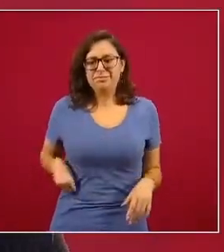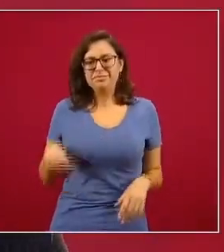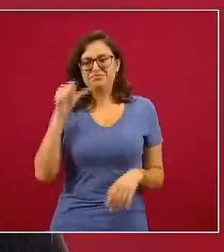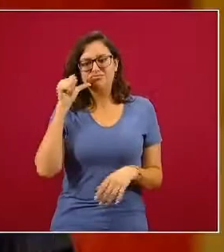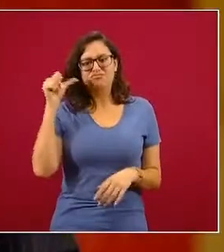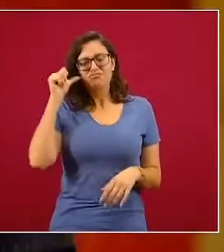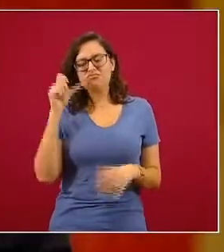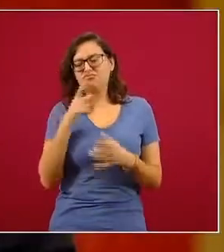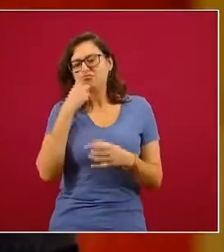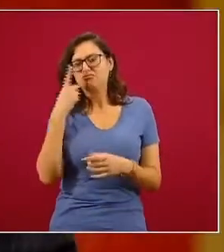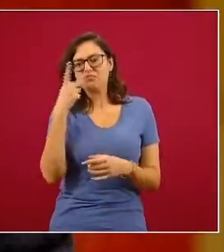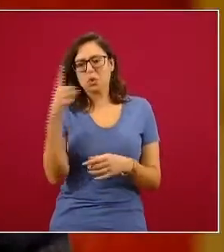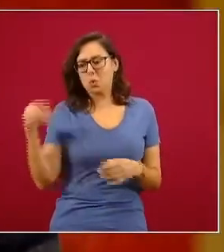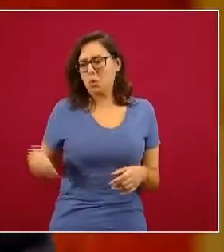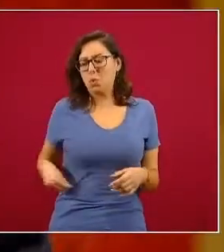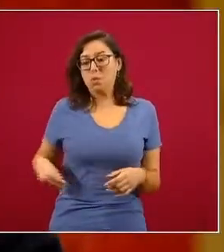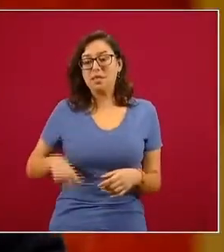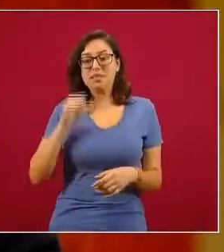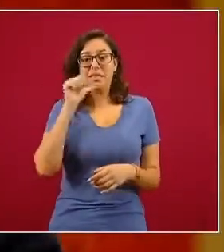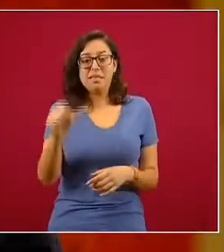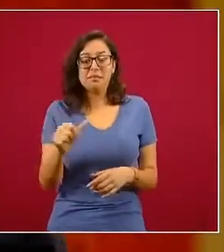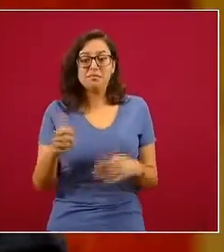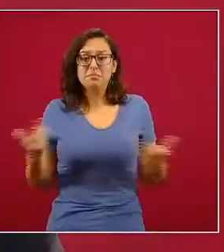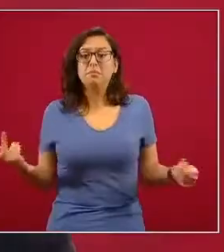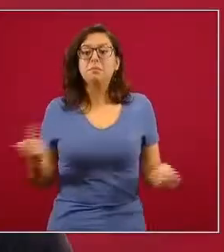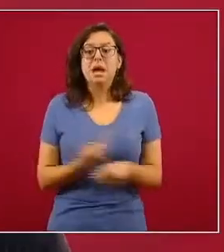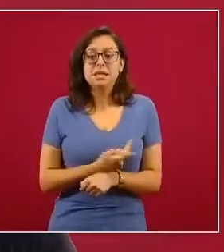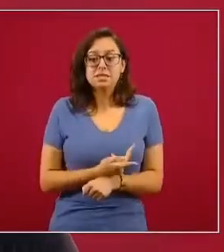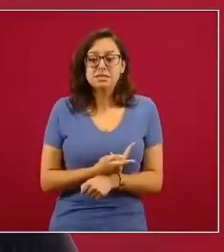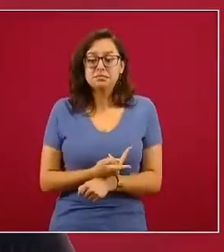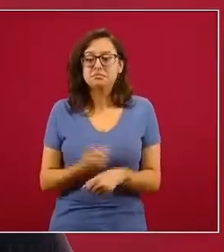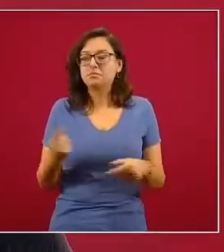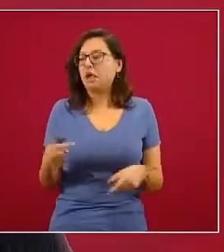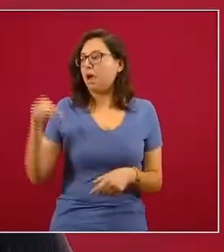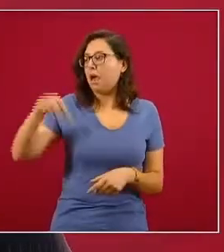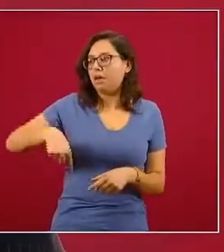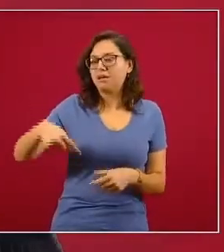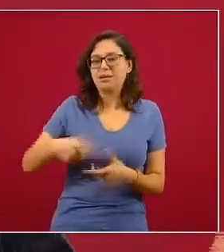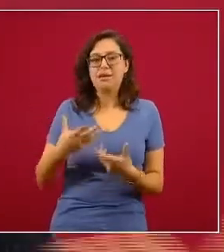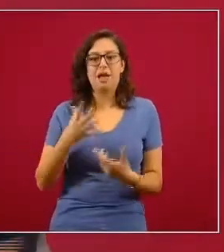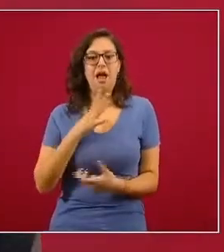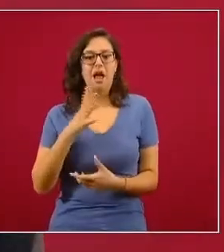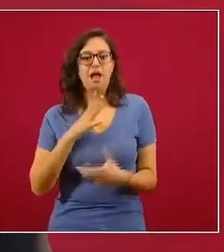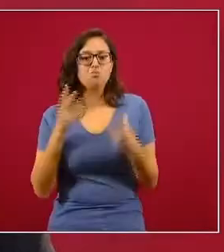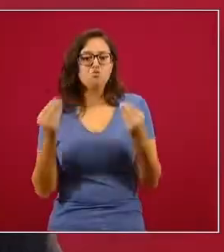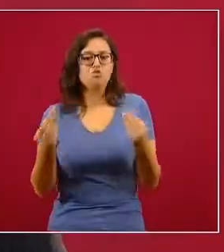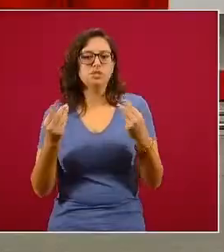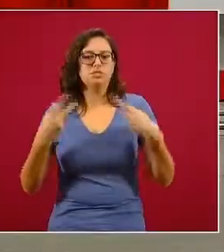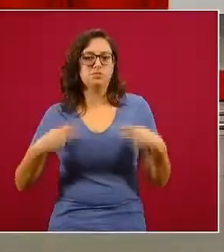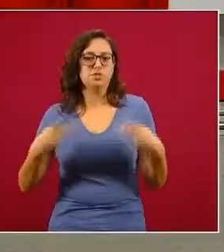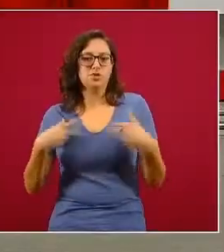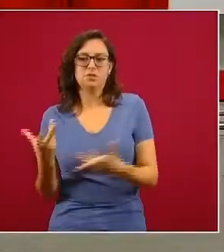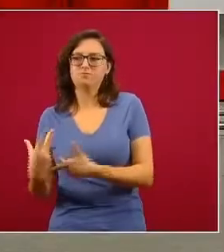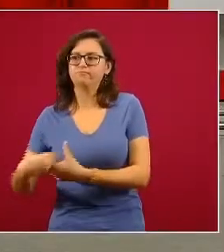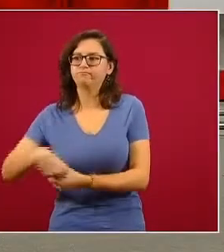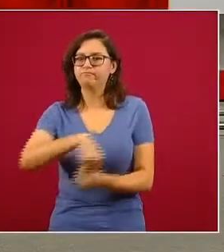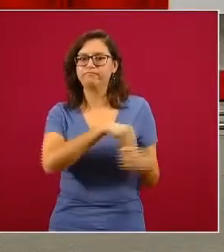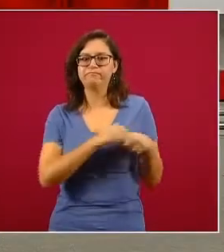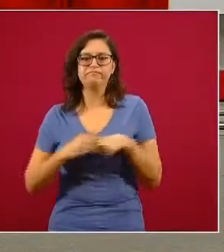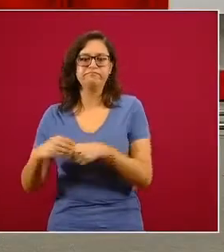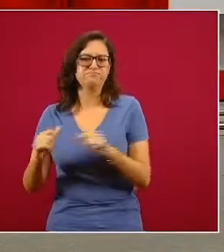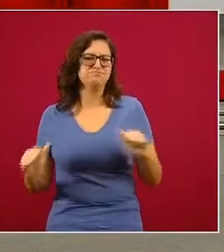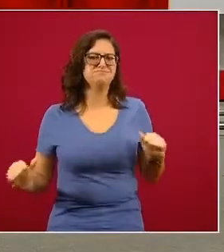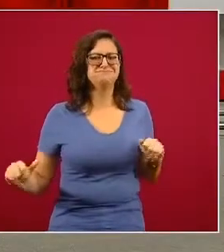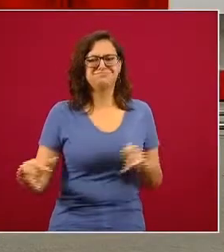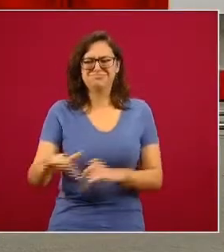aquí no se habla de culpas, es consecuencia de la complejidad demográfica y de tránsito que existe en